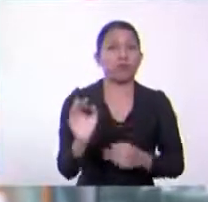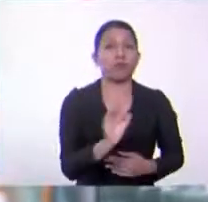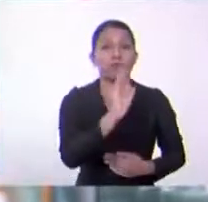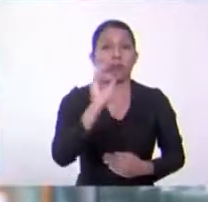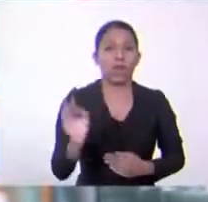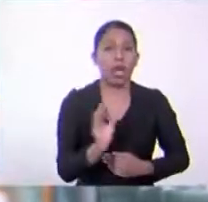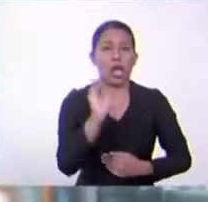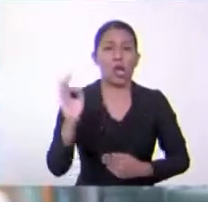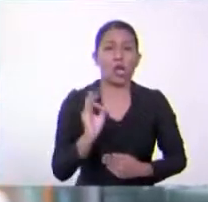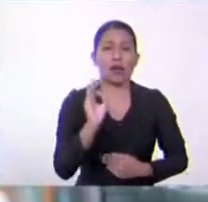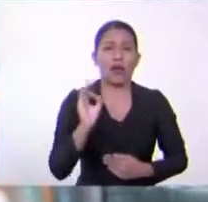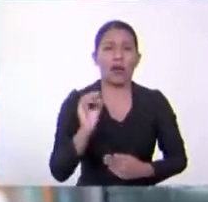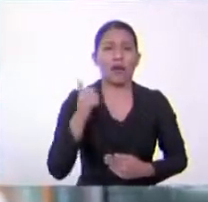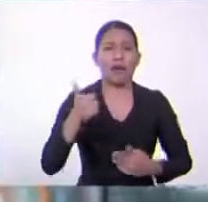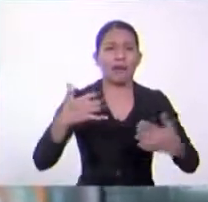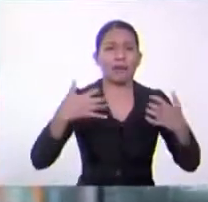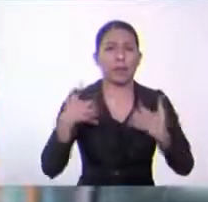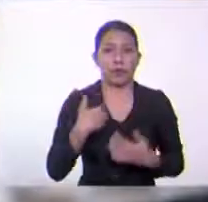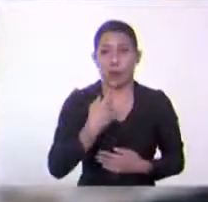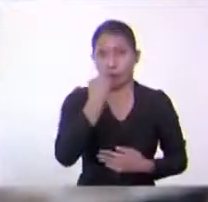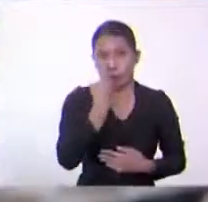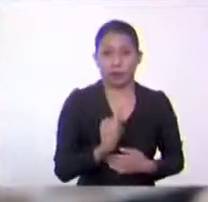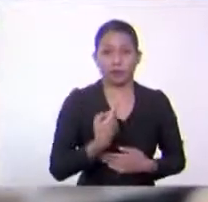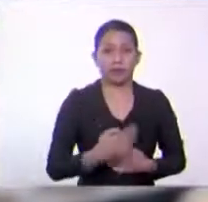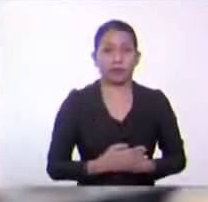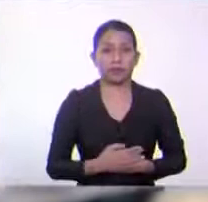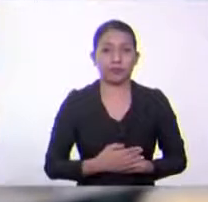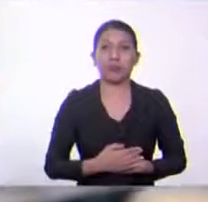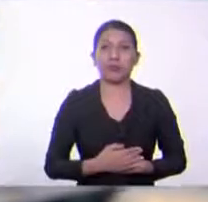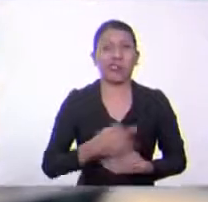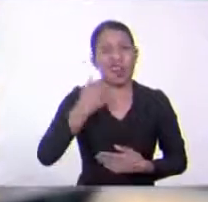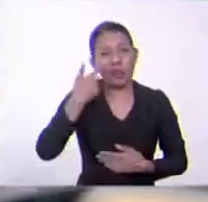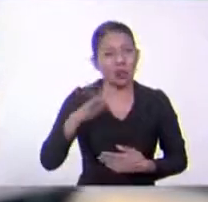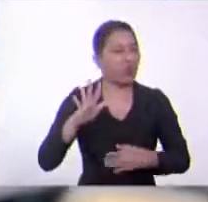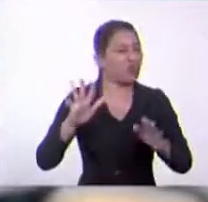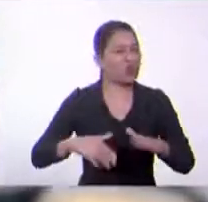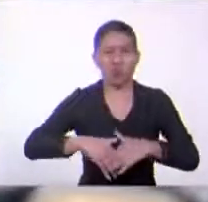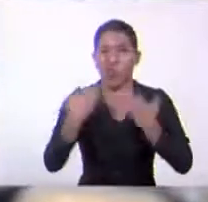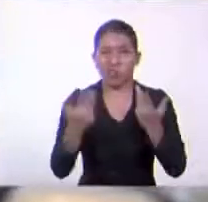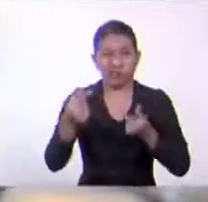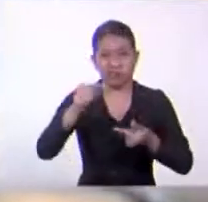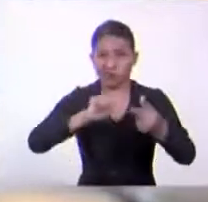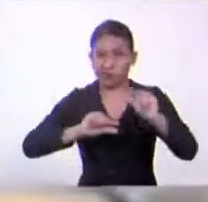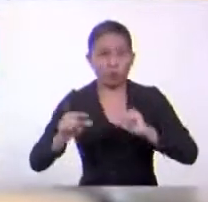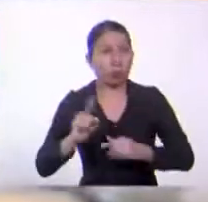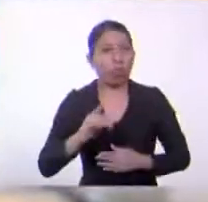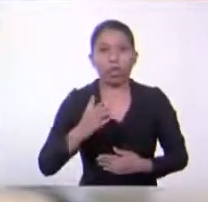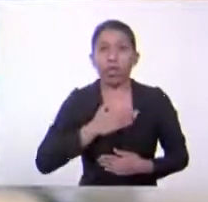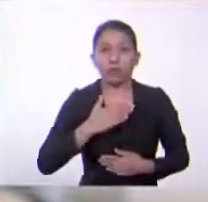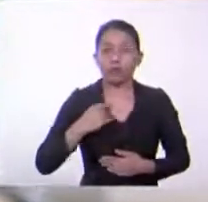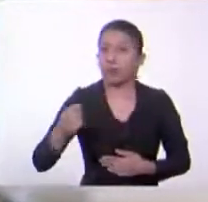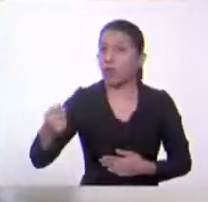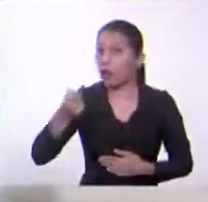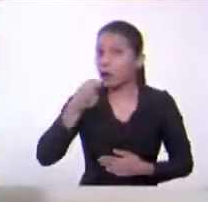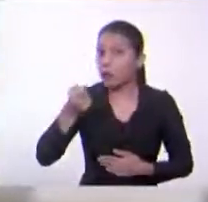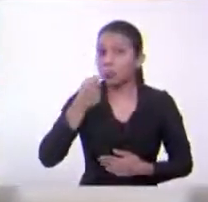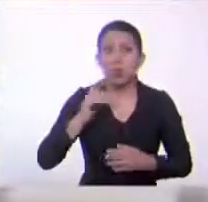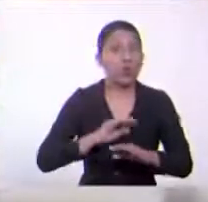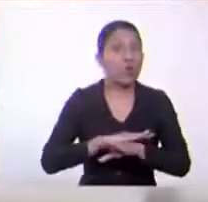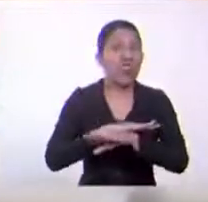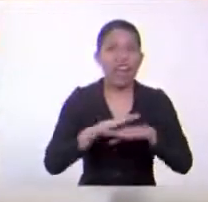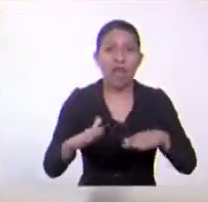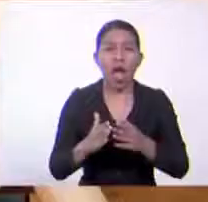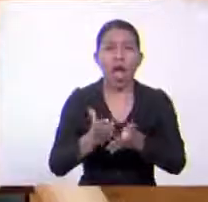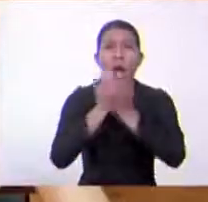niveles de calidad de vida del ser humano? Sin la química no existiría ni medicamentos, ni